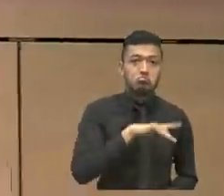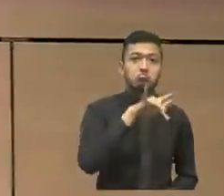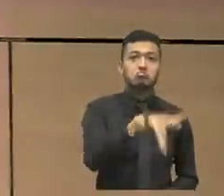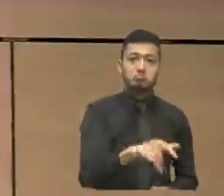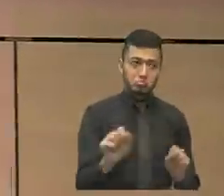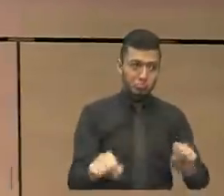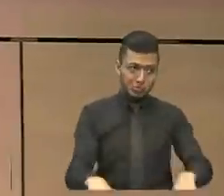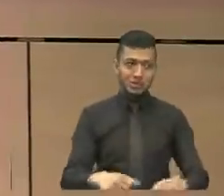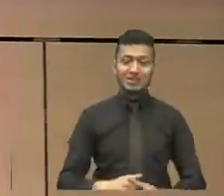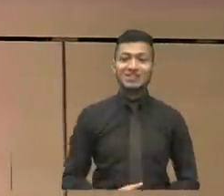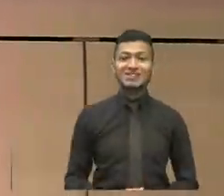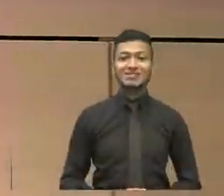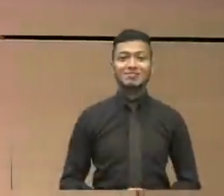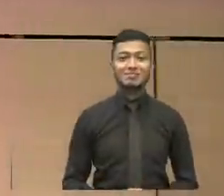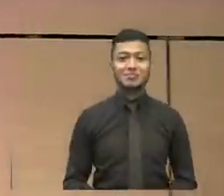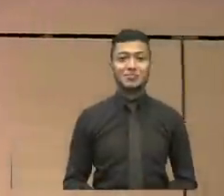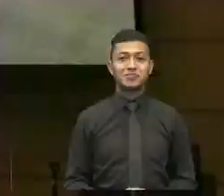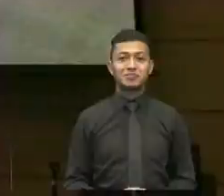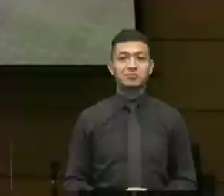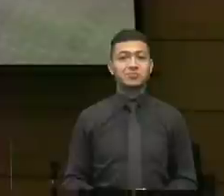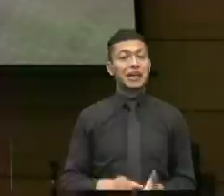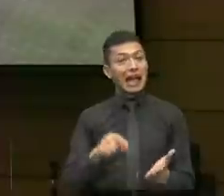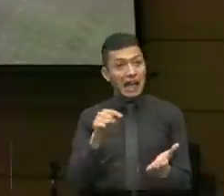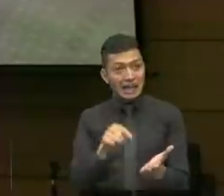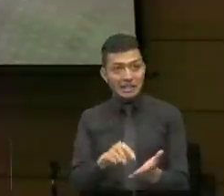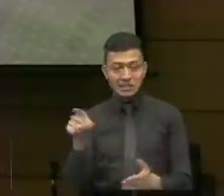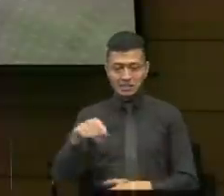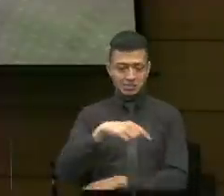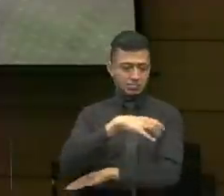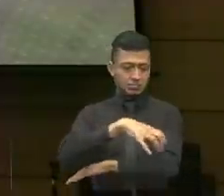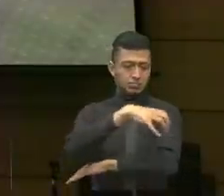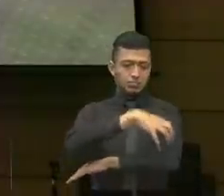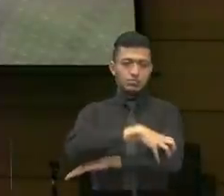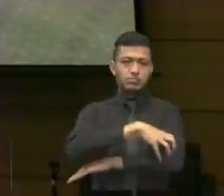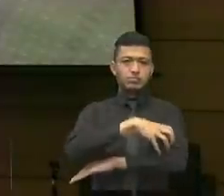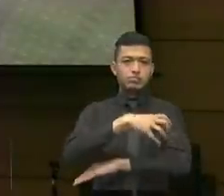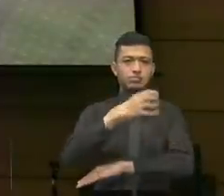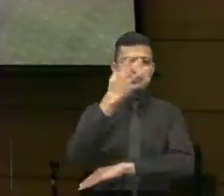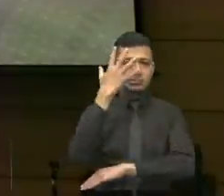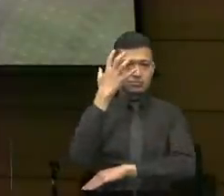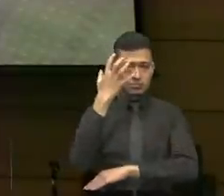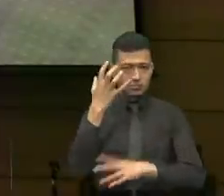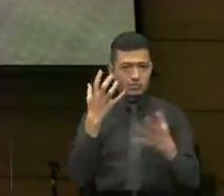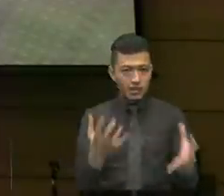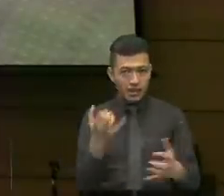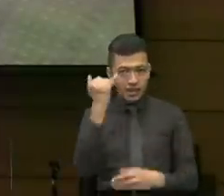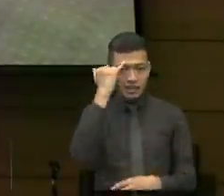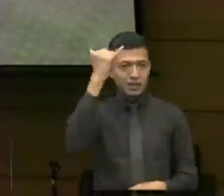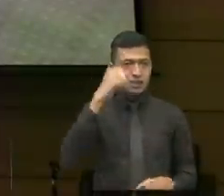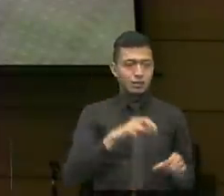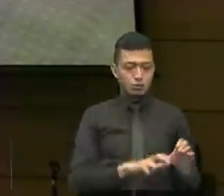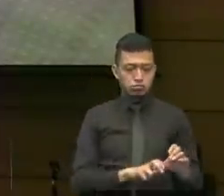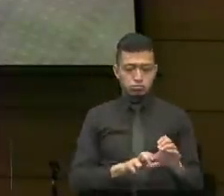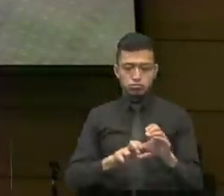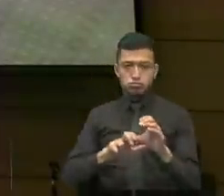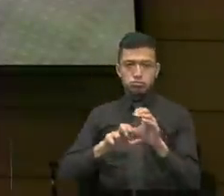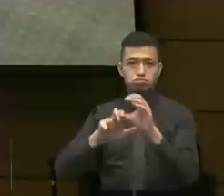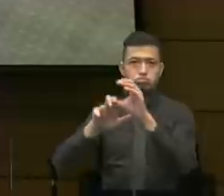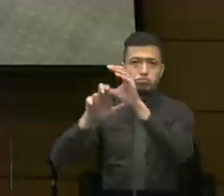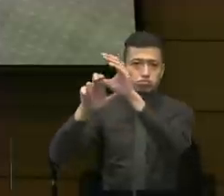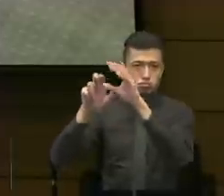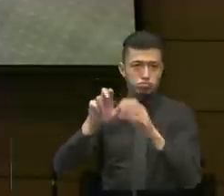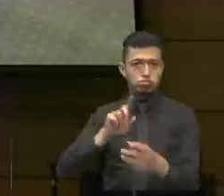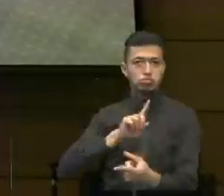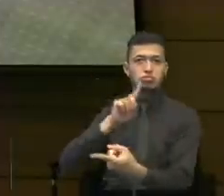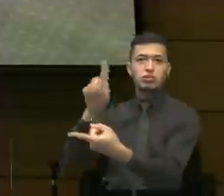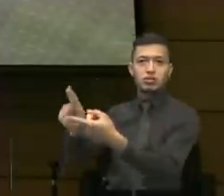Esa será la estación que ponga a la que llegue el cable que usted puede coger